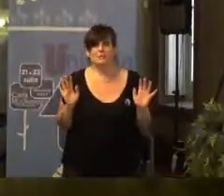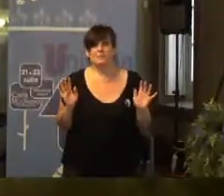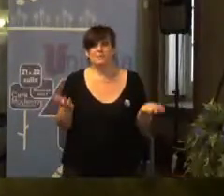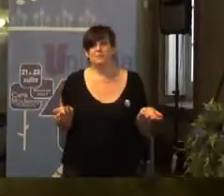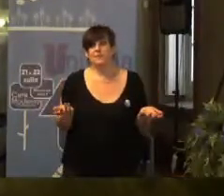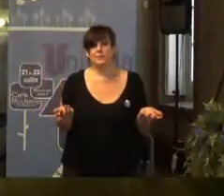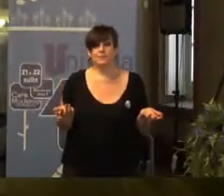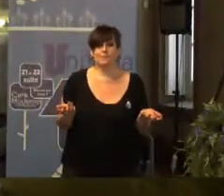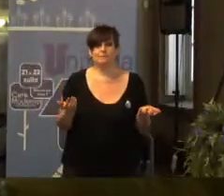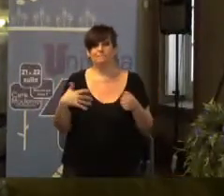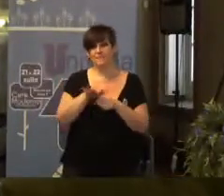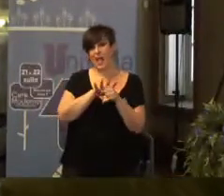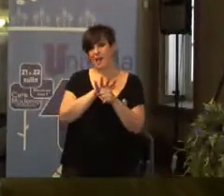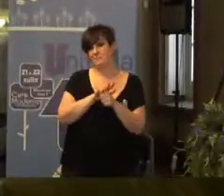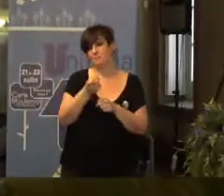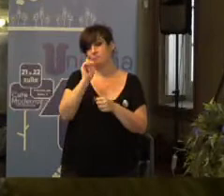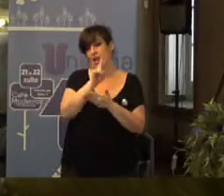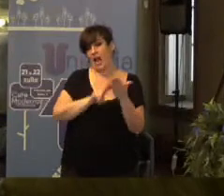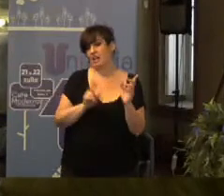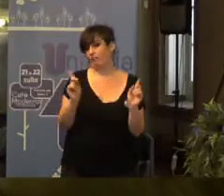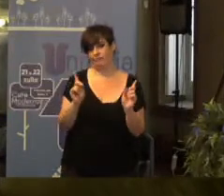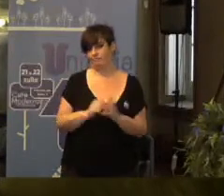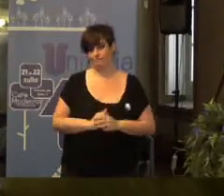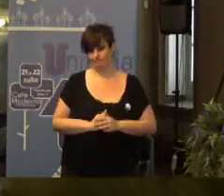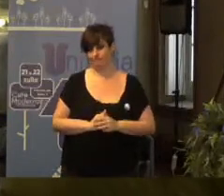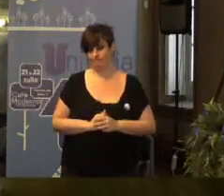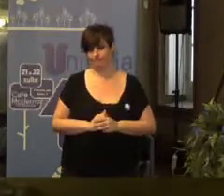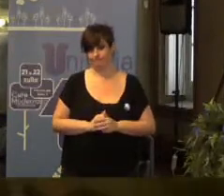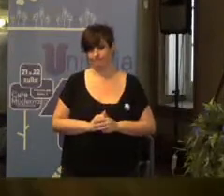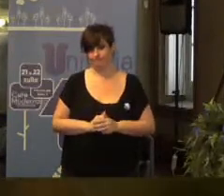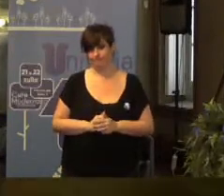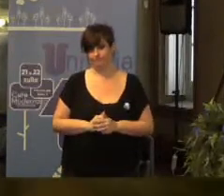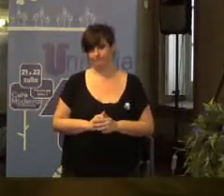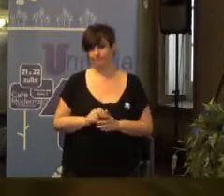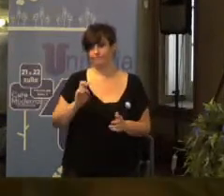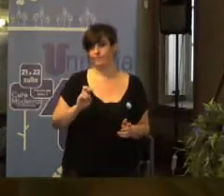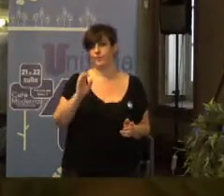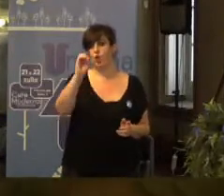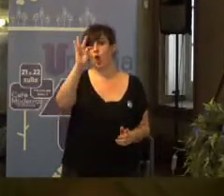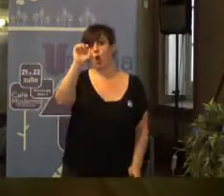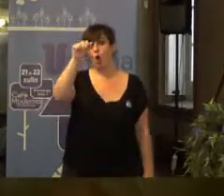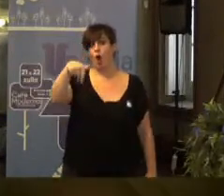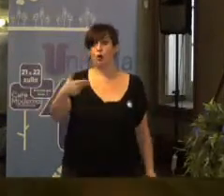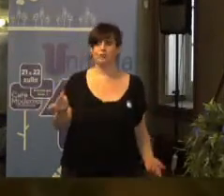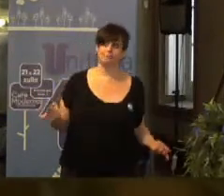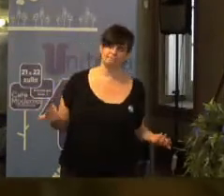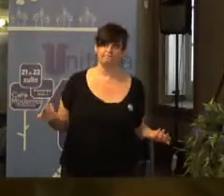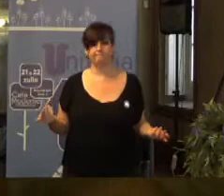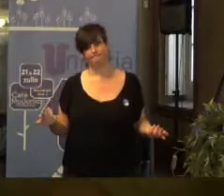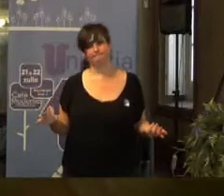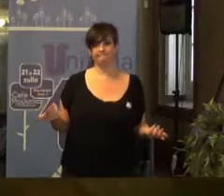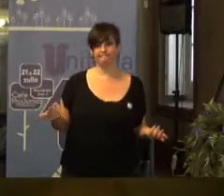estrictamente do ámbito de Galicia, era un pouco por ese sentido. E da OTAN, bueno, supoño que eso non